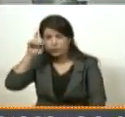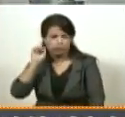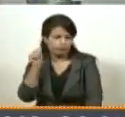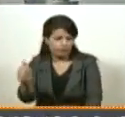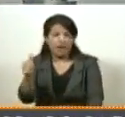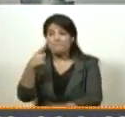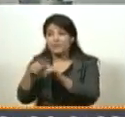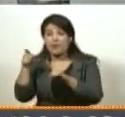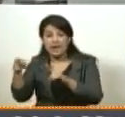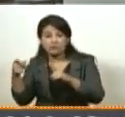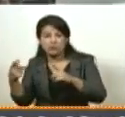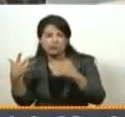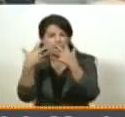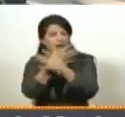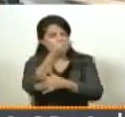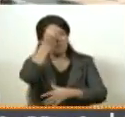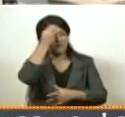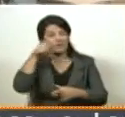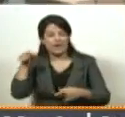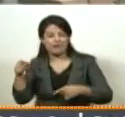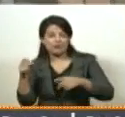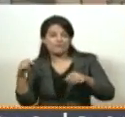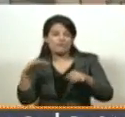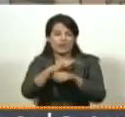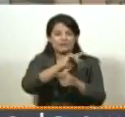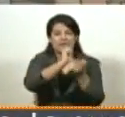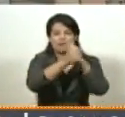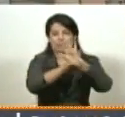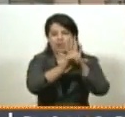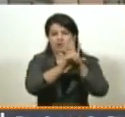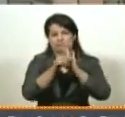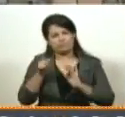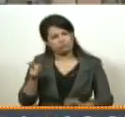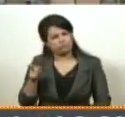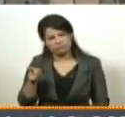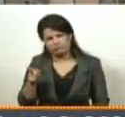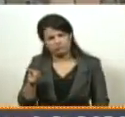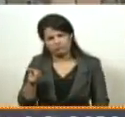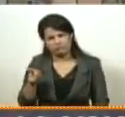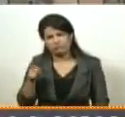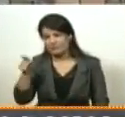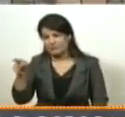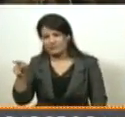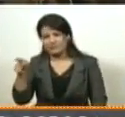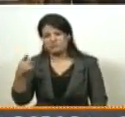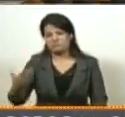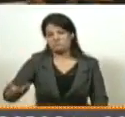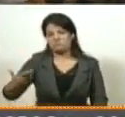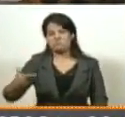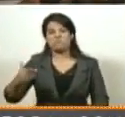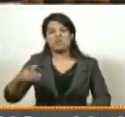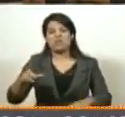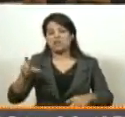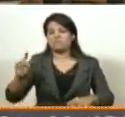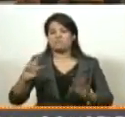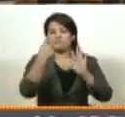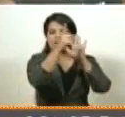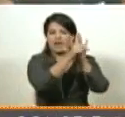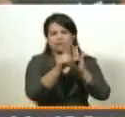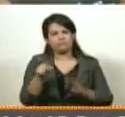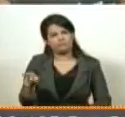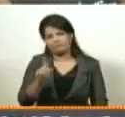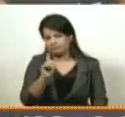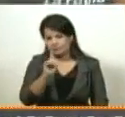o confundirse pensando que eso pueda tener algún valor jurídico, que no lo tiene. Tiene el